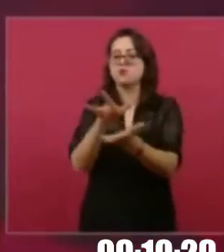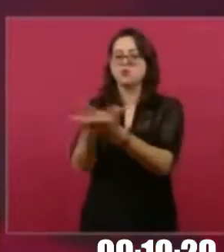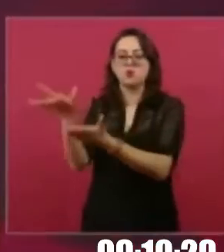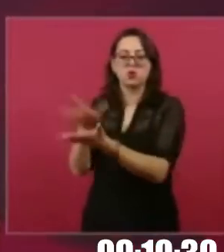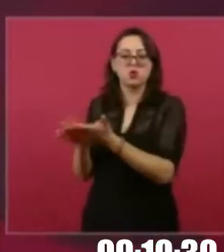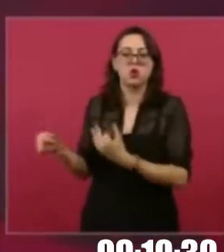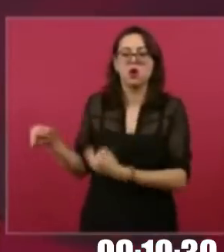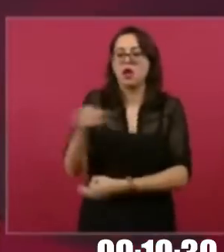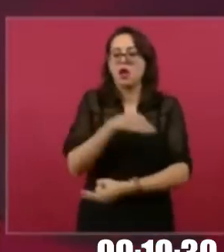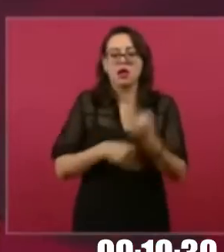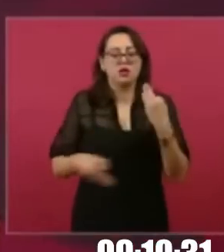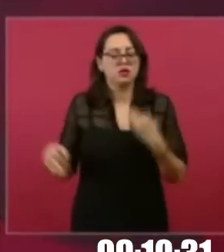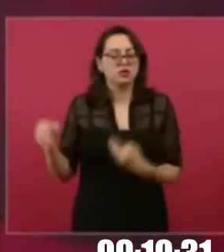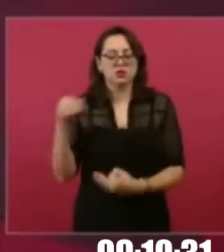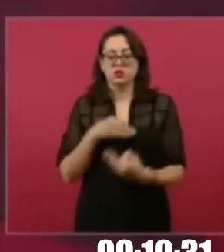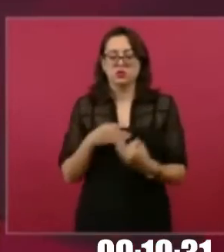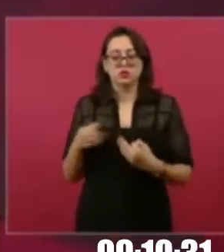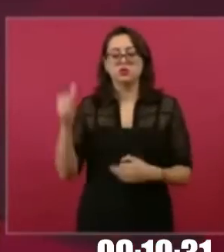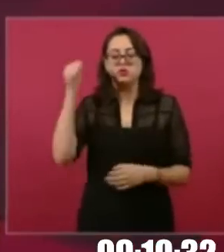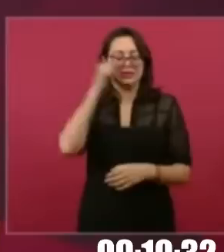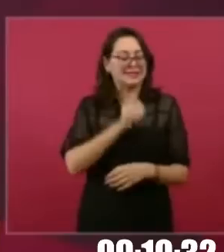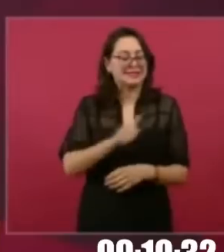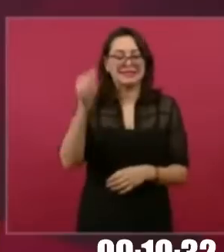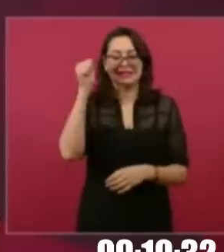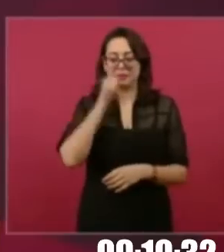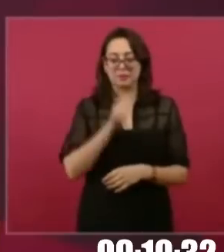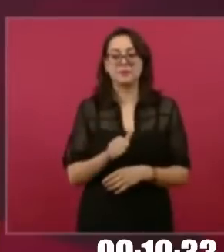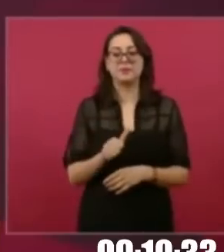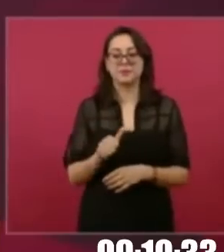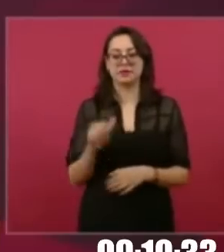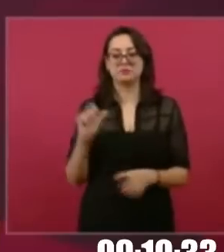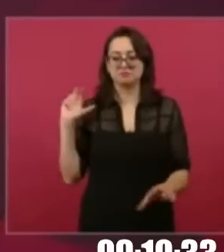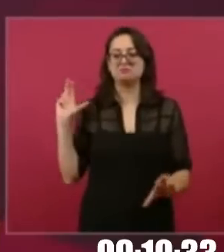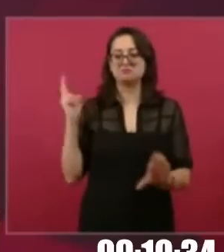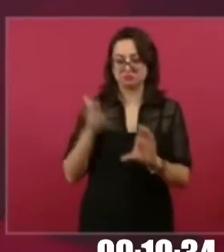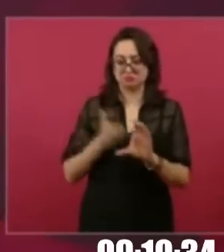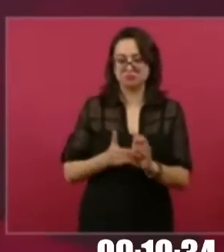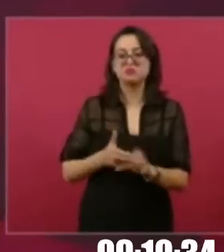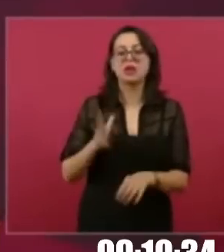en el derecho de asilo